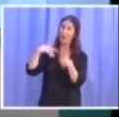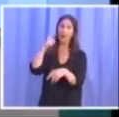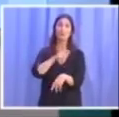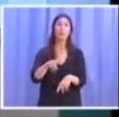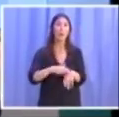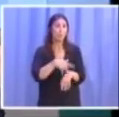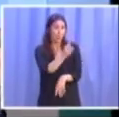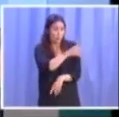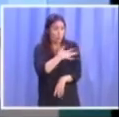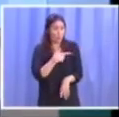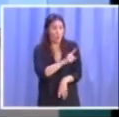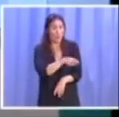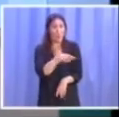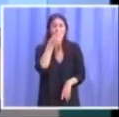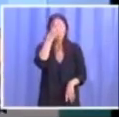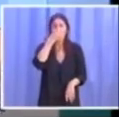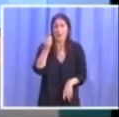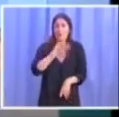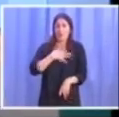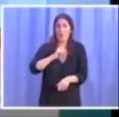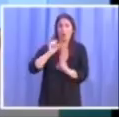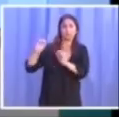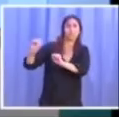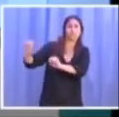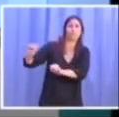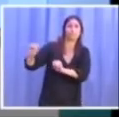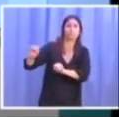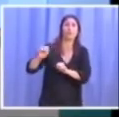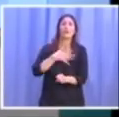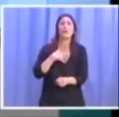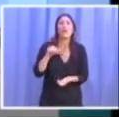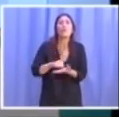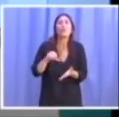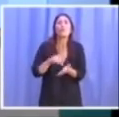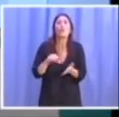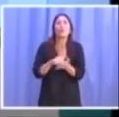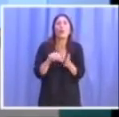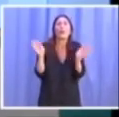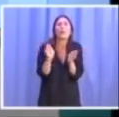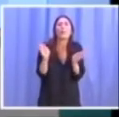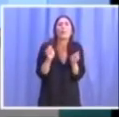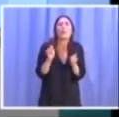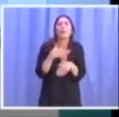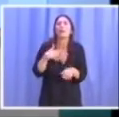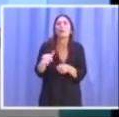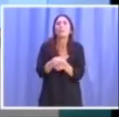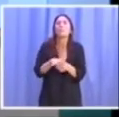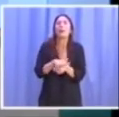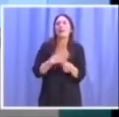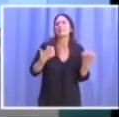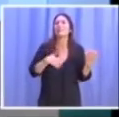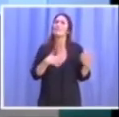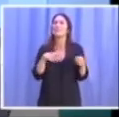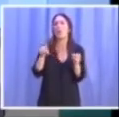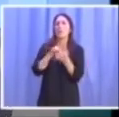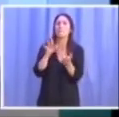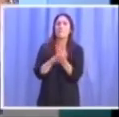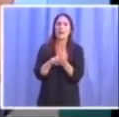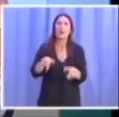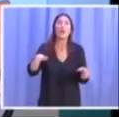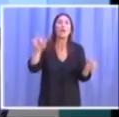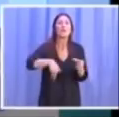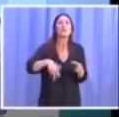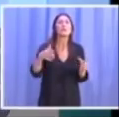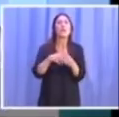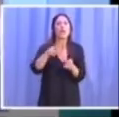ellos no quieren que venga nadie. El socialismo ya lo conocemos muy bien. Quieren que la ciudad se quede achatada. Quieren un barrio de Sevilla o de Málaga. Y mi Granada es